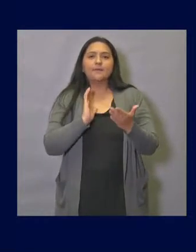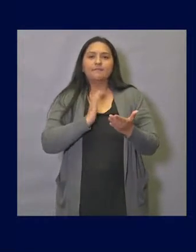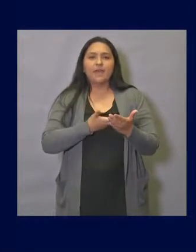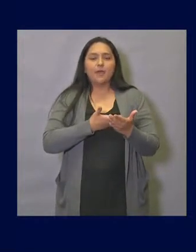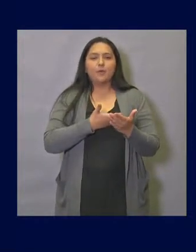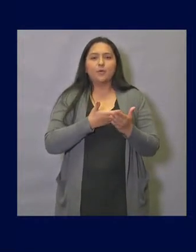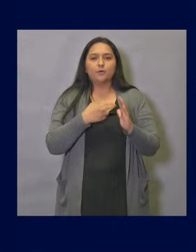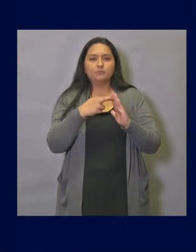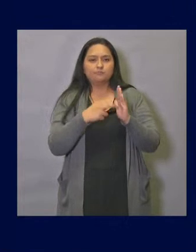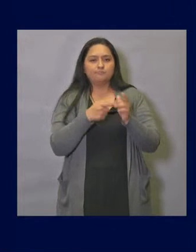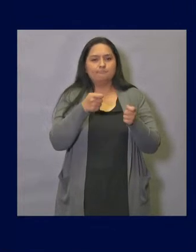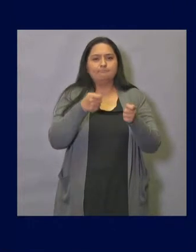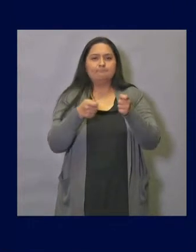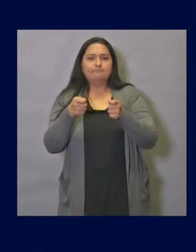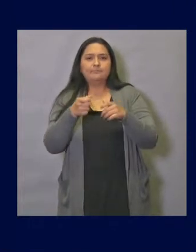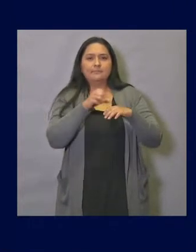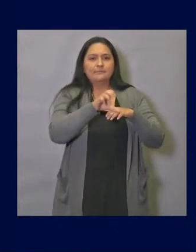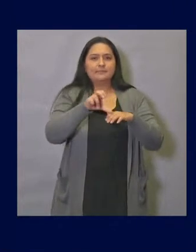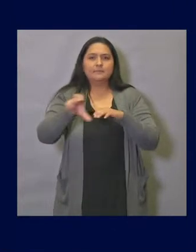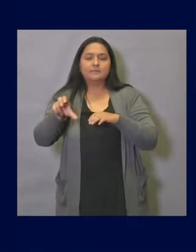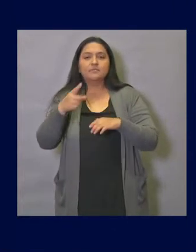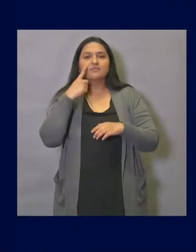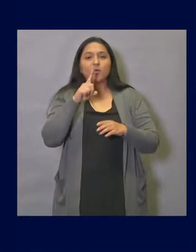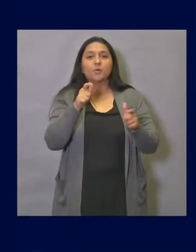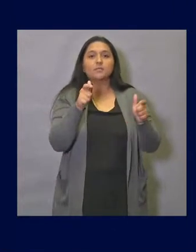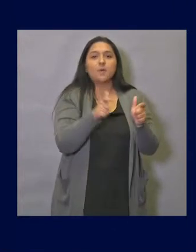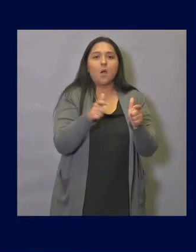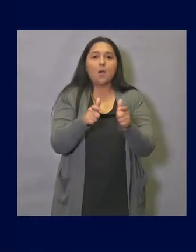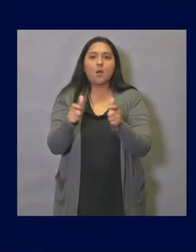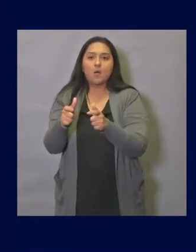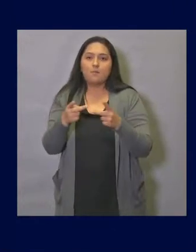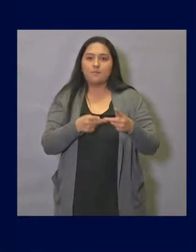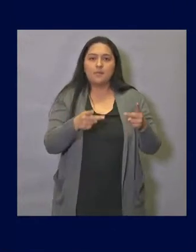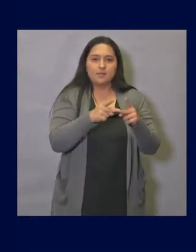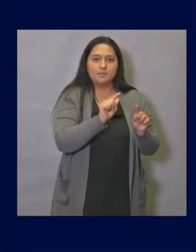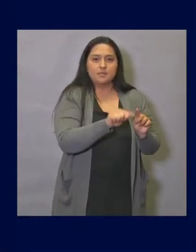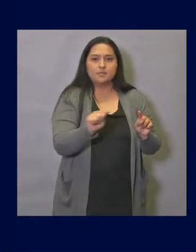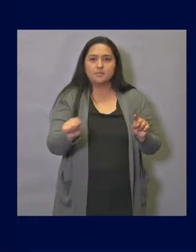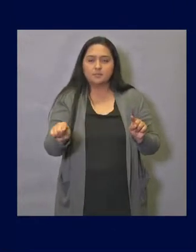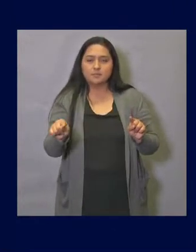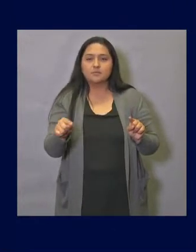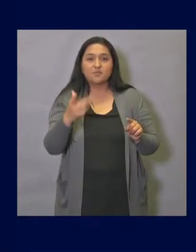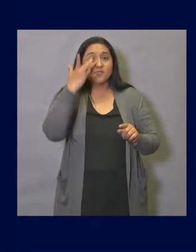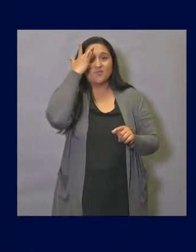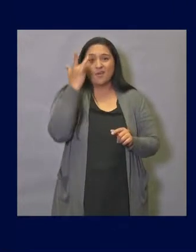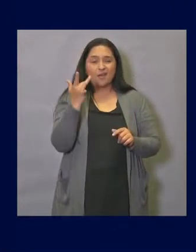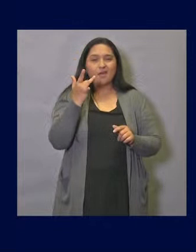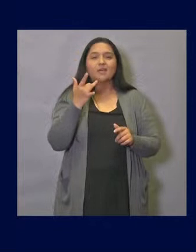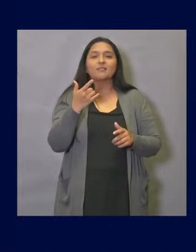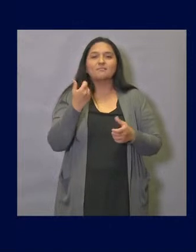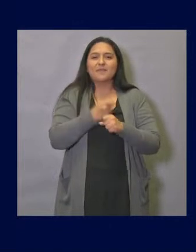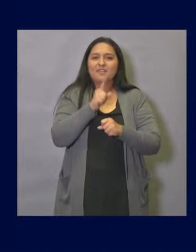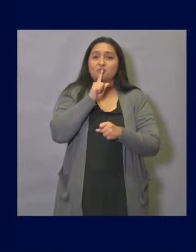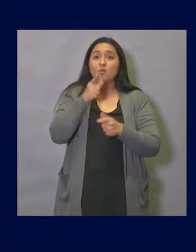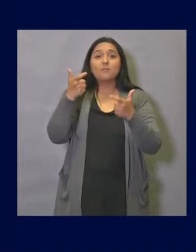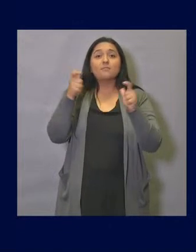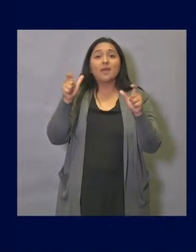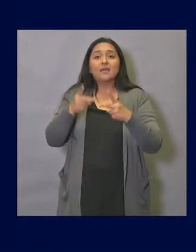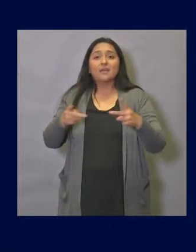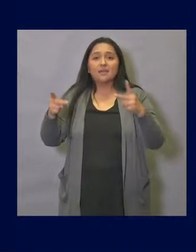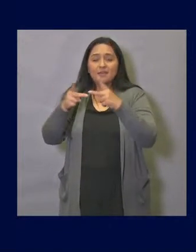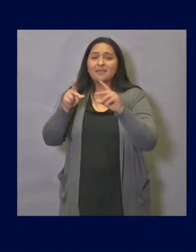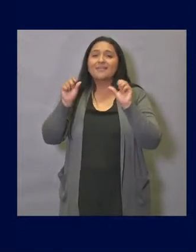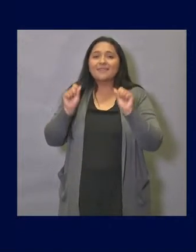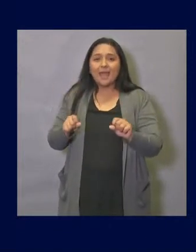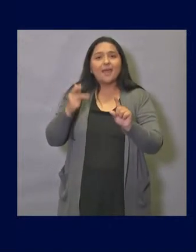estos centros más pequeños para asegurarnos de que los proveedores que atiendan a nuestras comunidades más afectadas puedan vacunar a